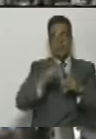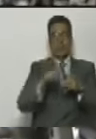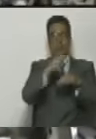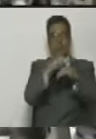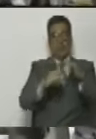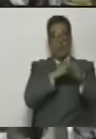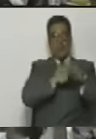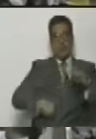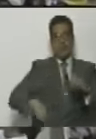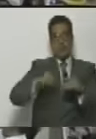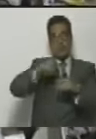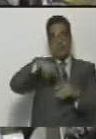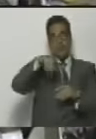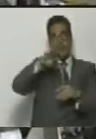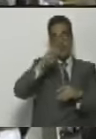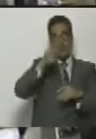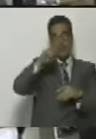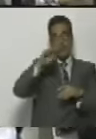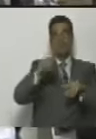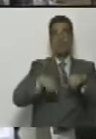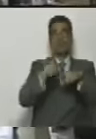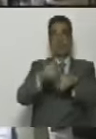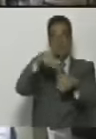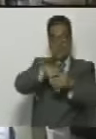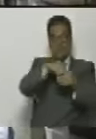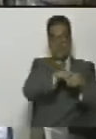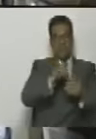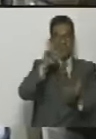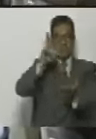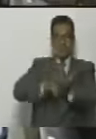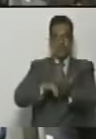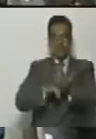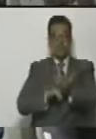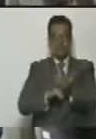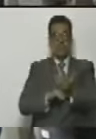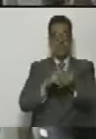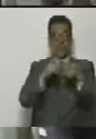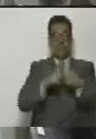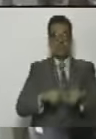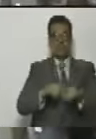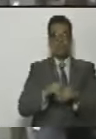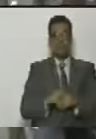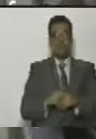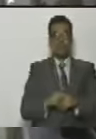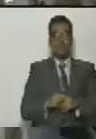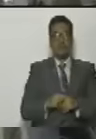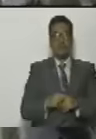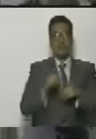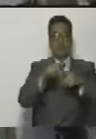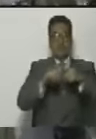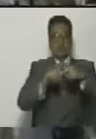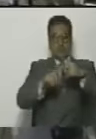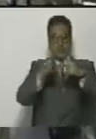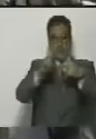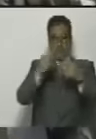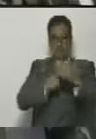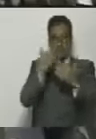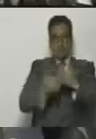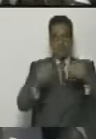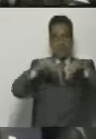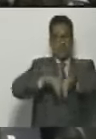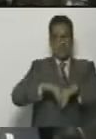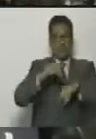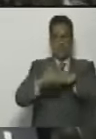primer vicepresidente Pedro Infante. Luego de sometido a votación, resultó aprobado por mayoría calificada. Segundo, proyecto de